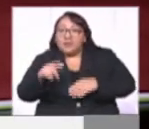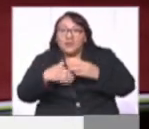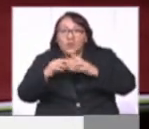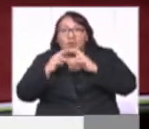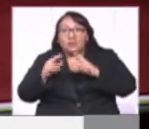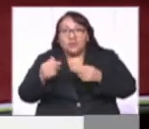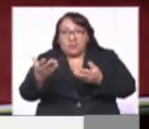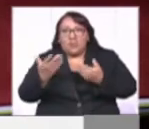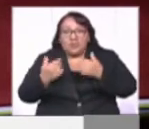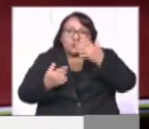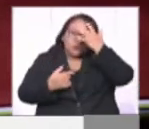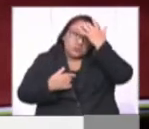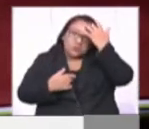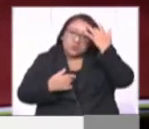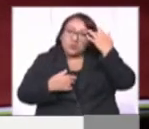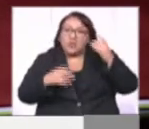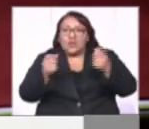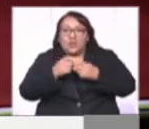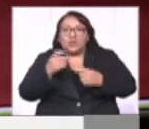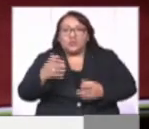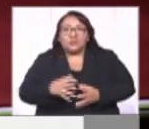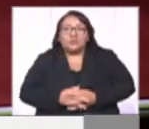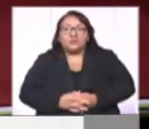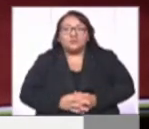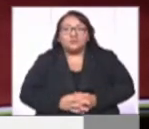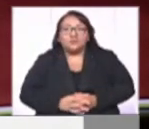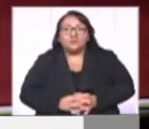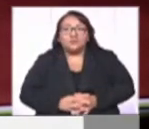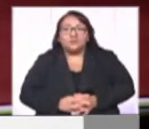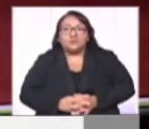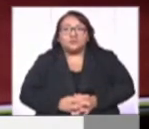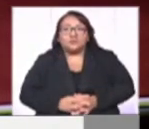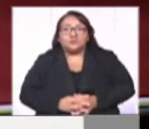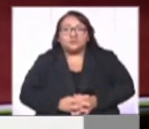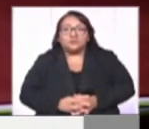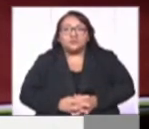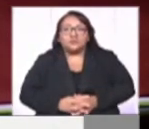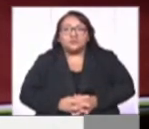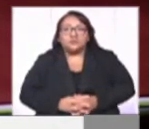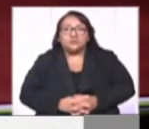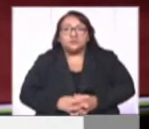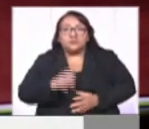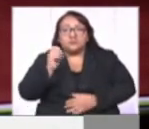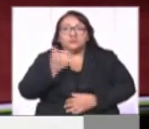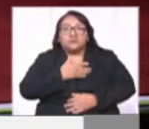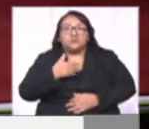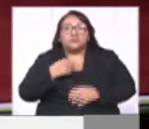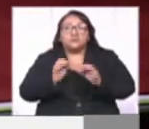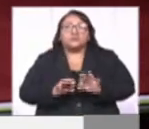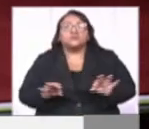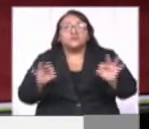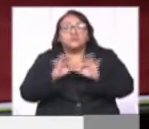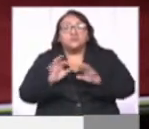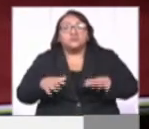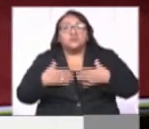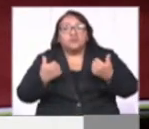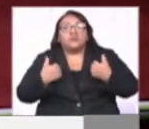respuesta ya nos la acaba de dar también el congresista. Yo creo, presidente, de que es importante tener